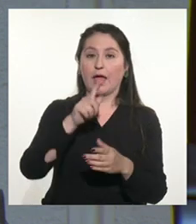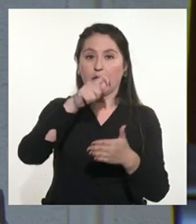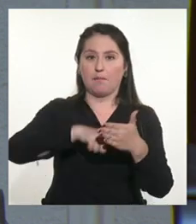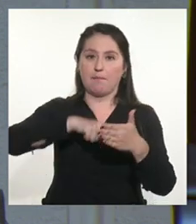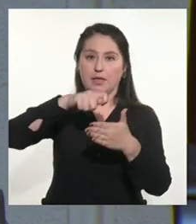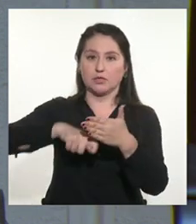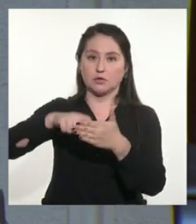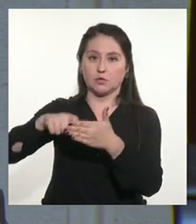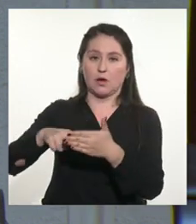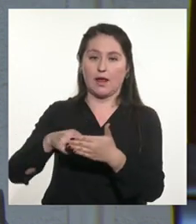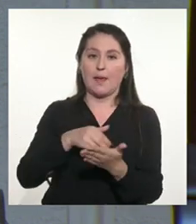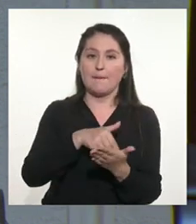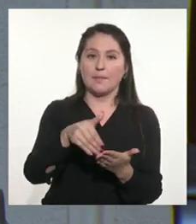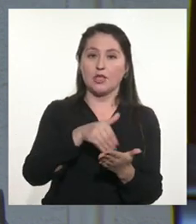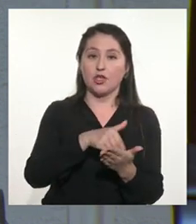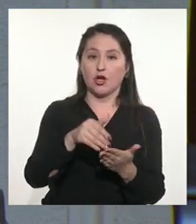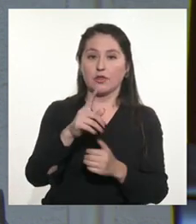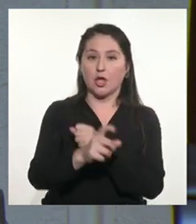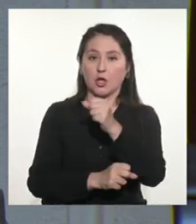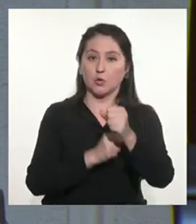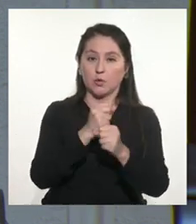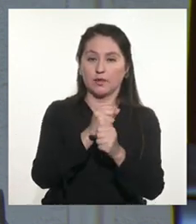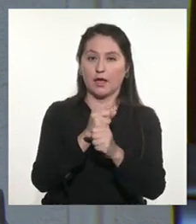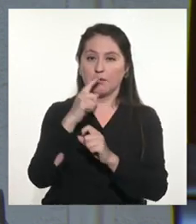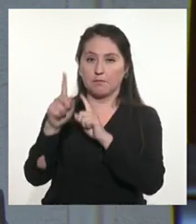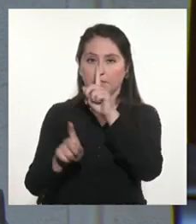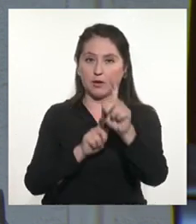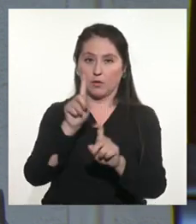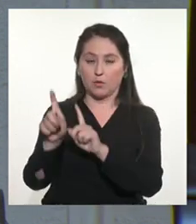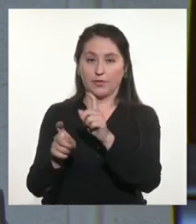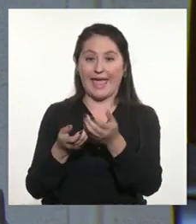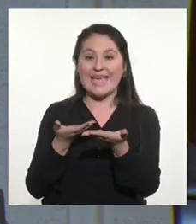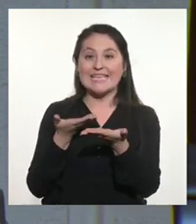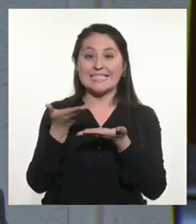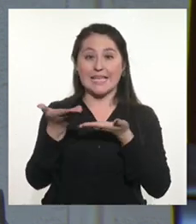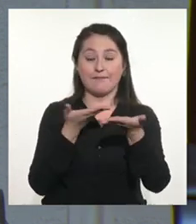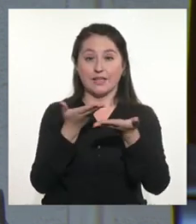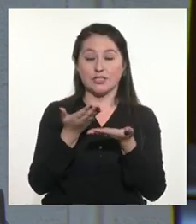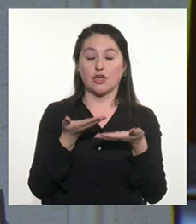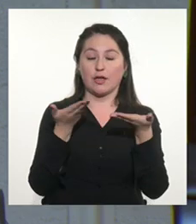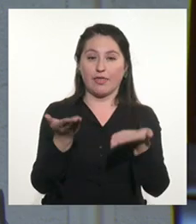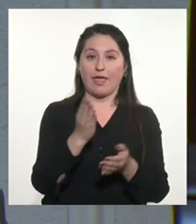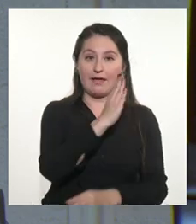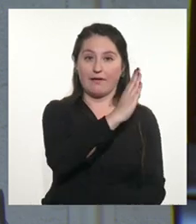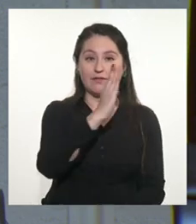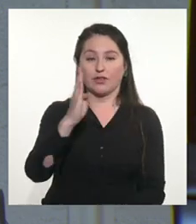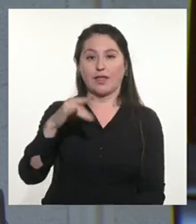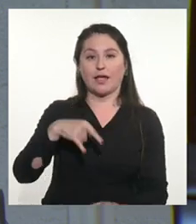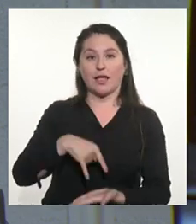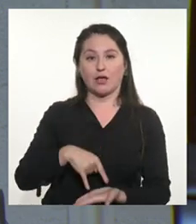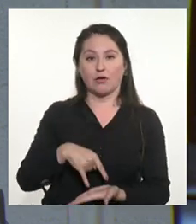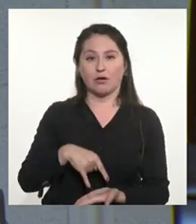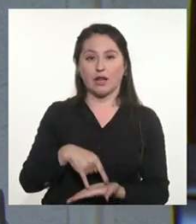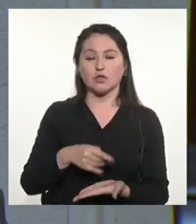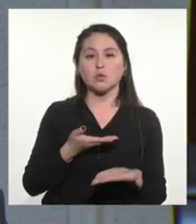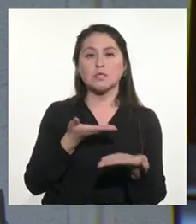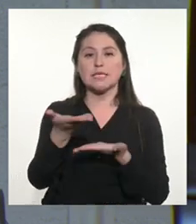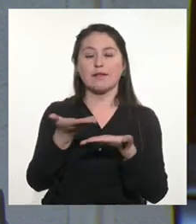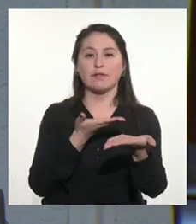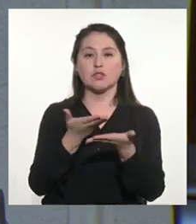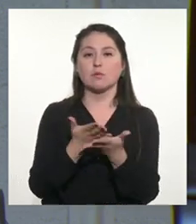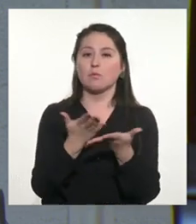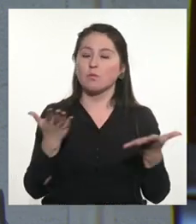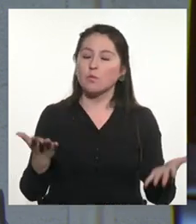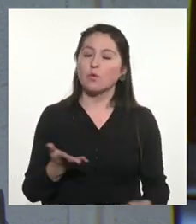varios millones al año y el servicio que presta la biblioteca al congreso nacional es un servicio muy muy muy